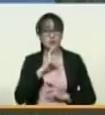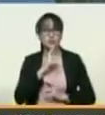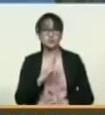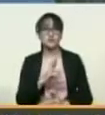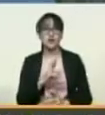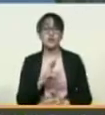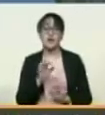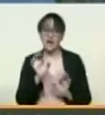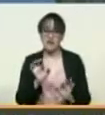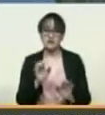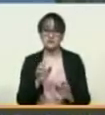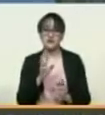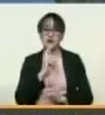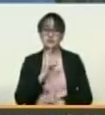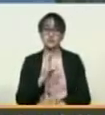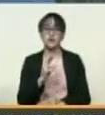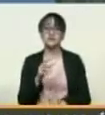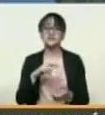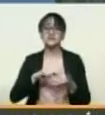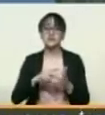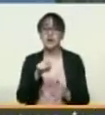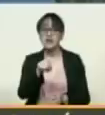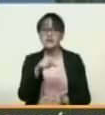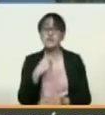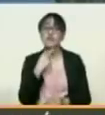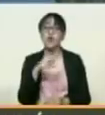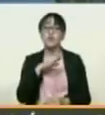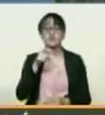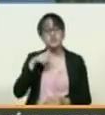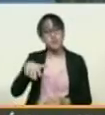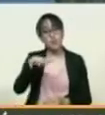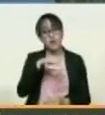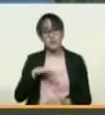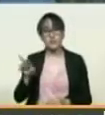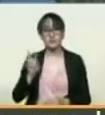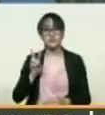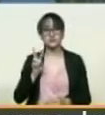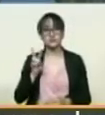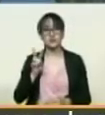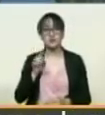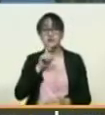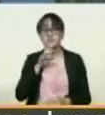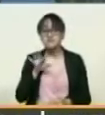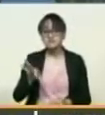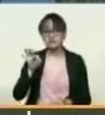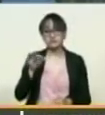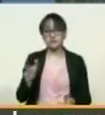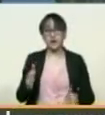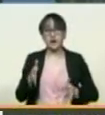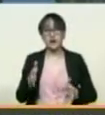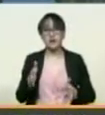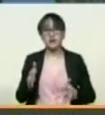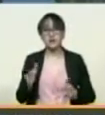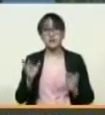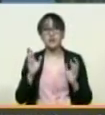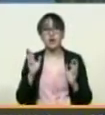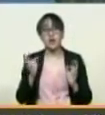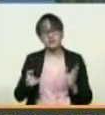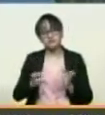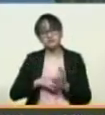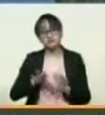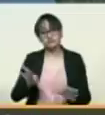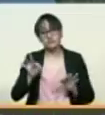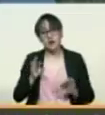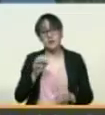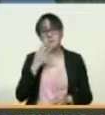el resultado, esa es la voz del pueblo venezolano. Y el quien salga electo, nosotros aspiramos que sea reelecto el presidente